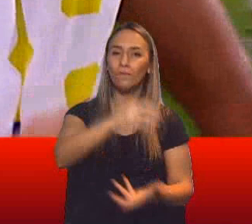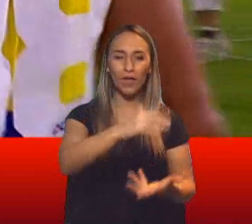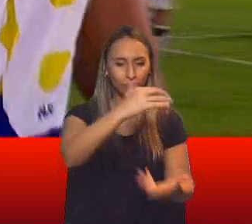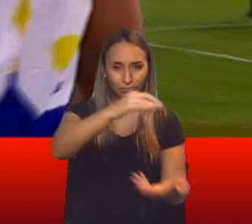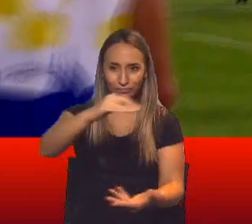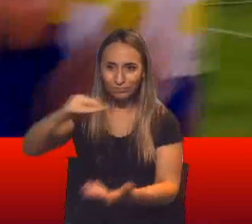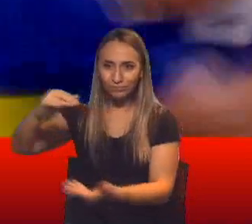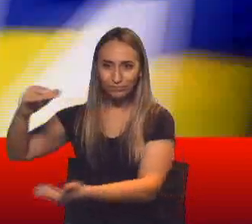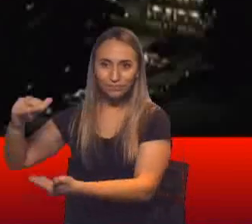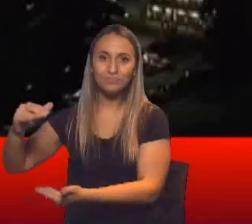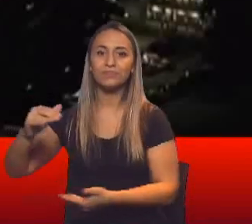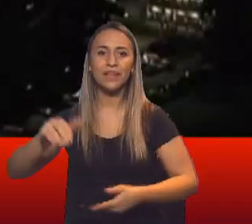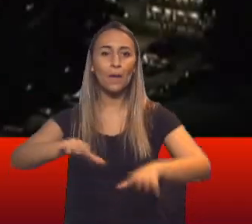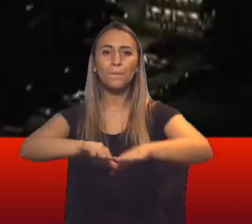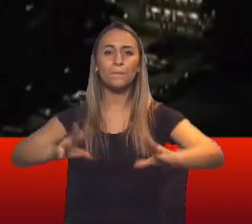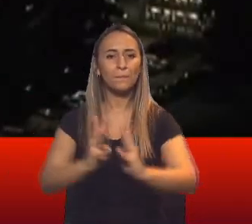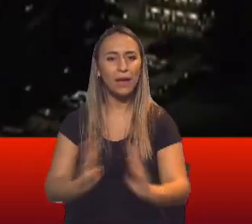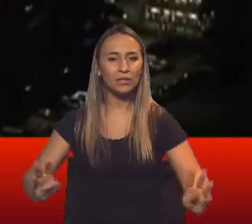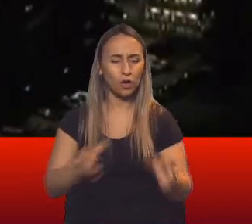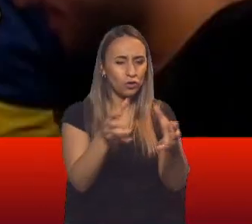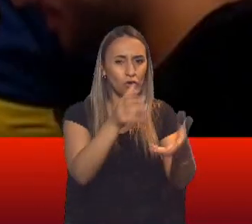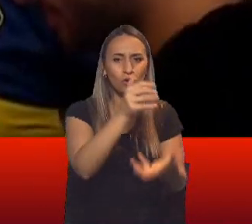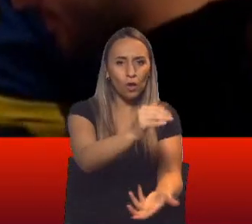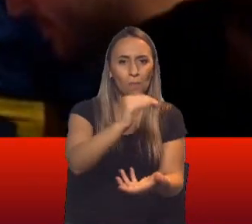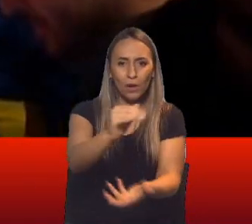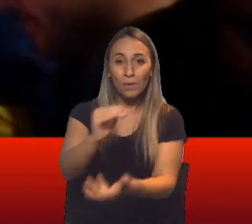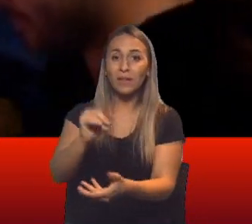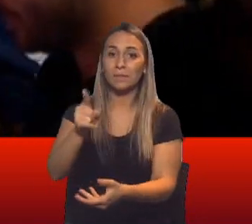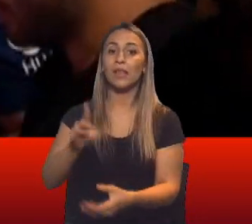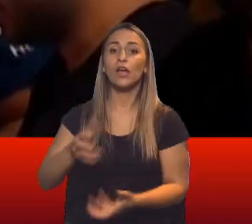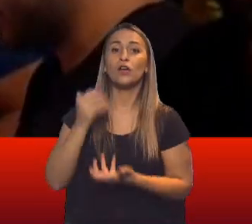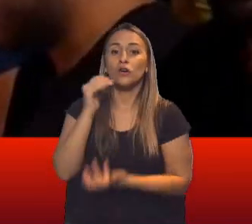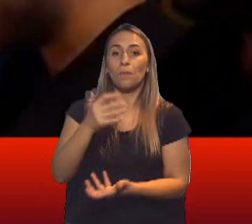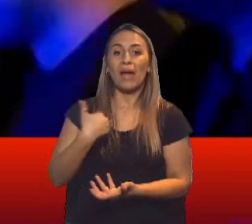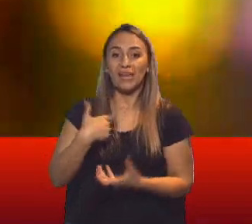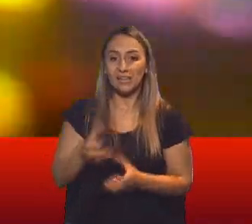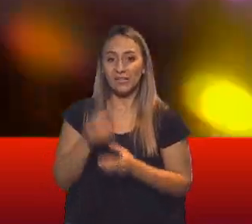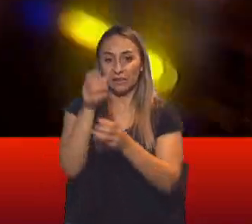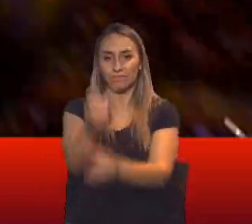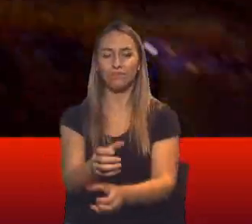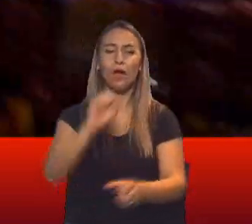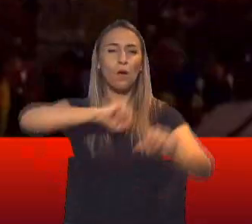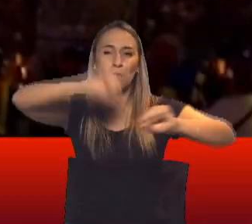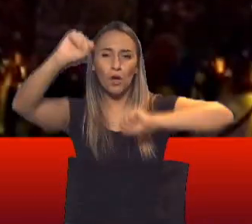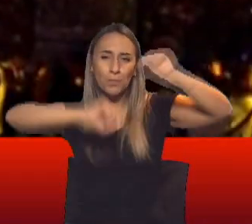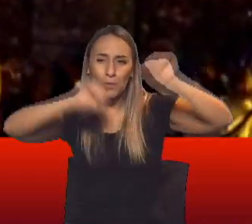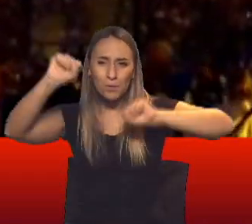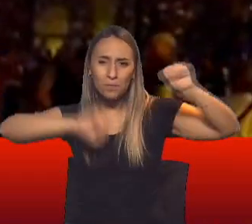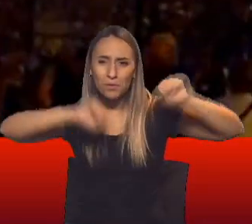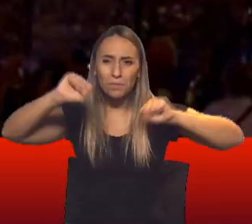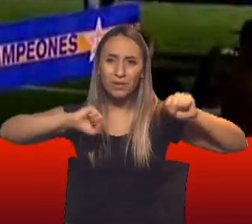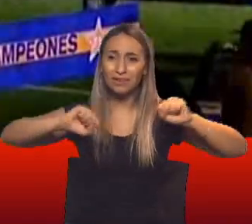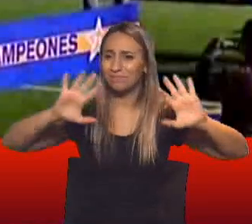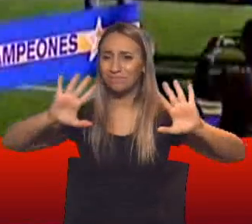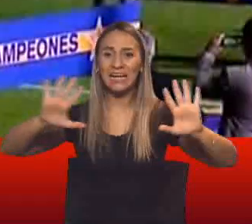vitrinas, todas las copas al pasto, la entrega de la Copa Argentina, show de luces, fuegos artificiales, cantos, los